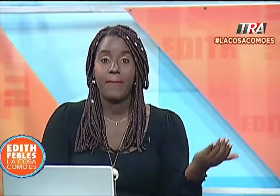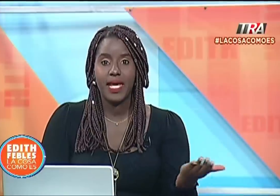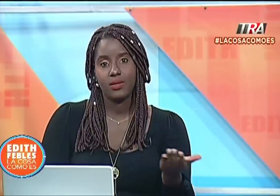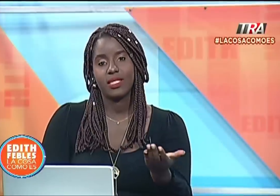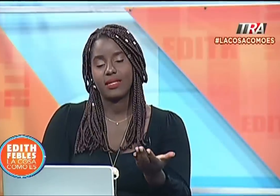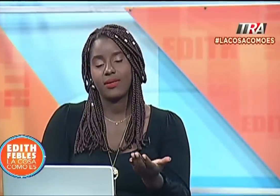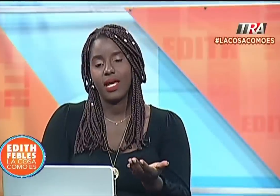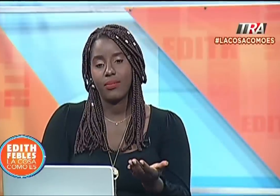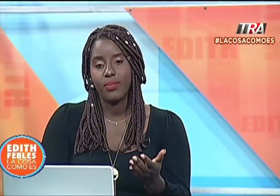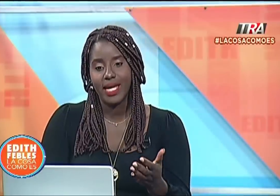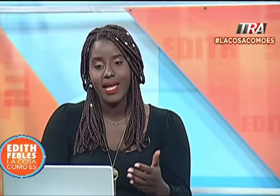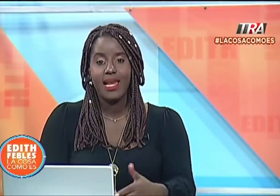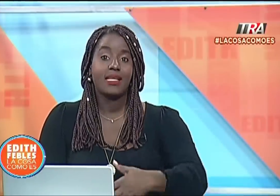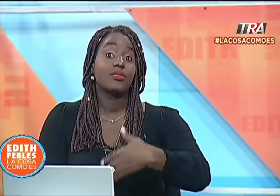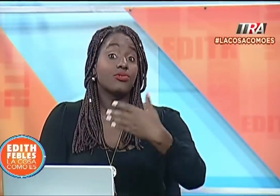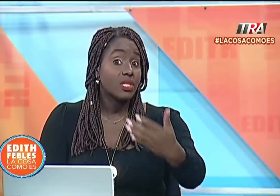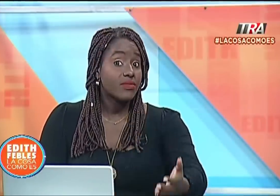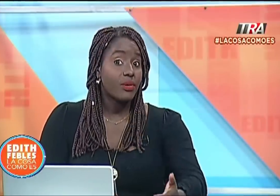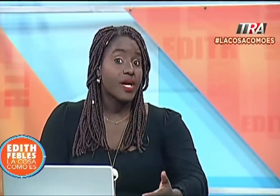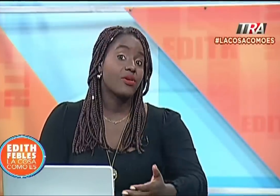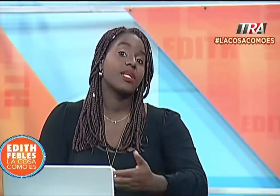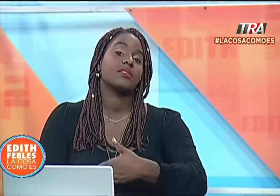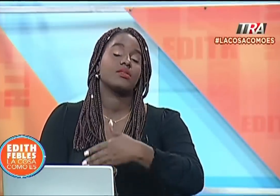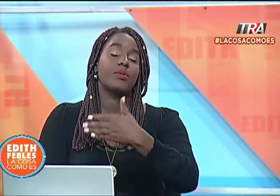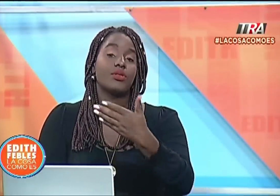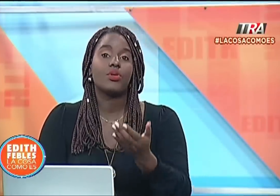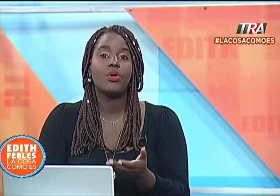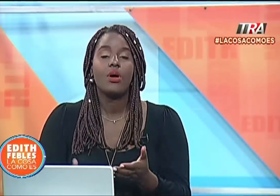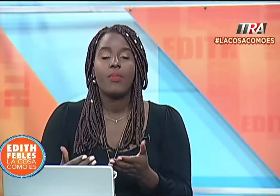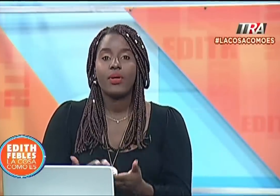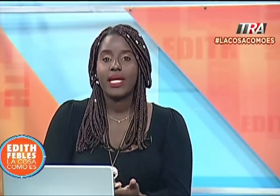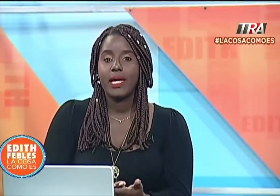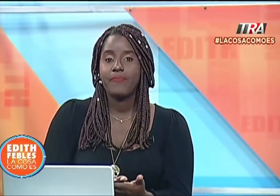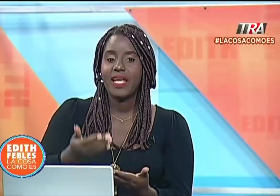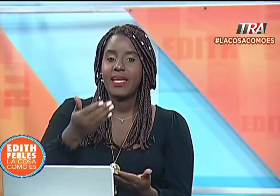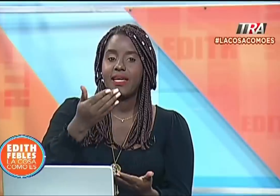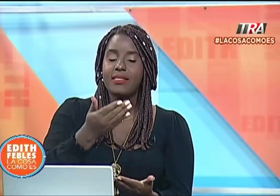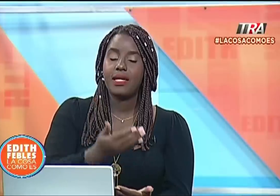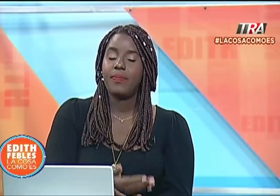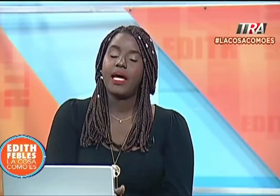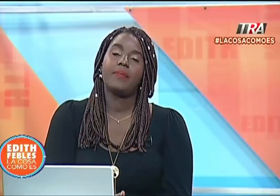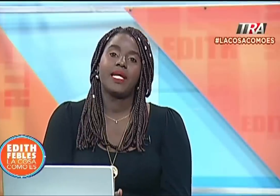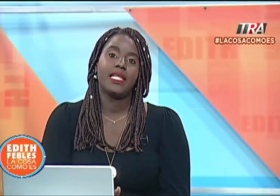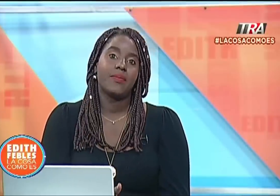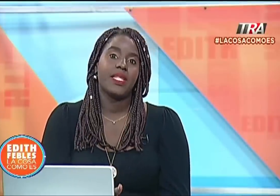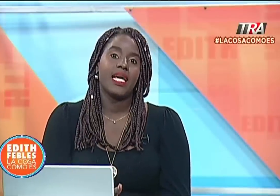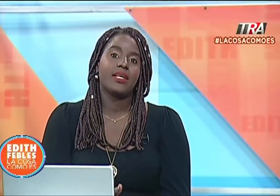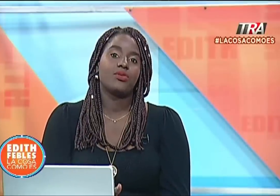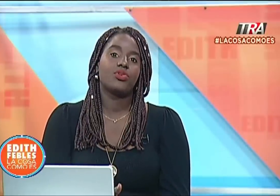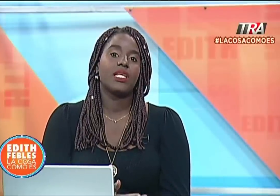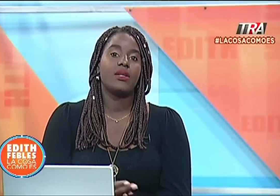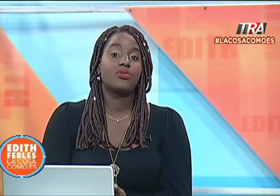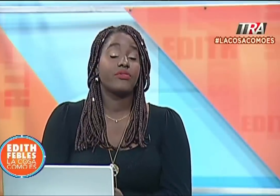al pleno del Senado de la República, las discusiones fueron mayores, sobre todo porque el PLD pedía